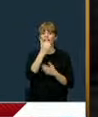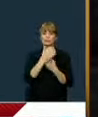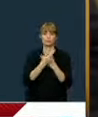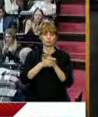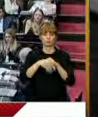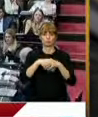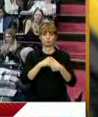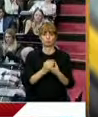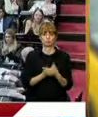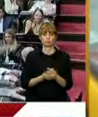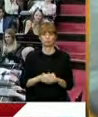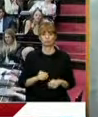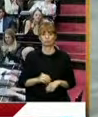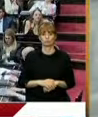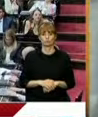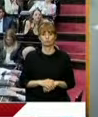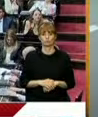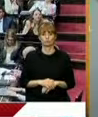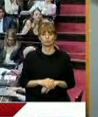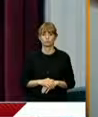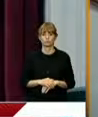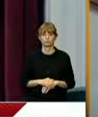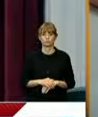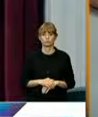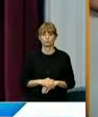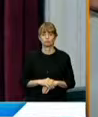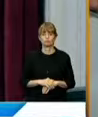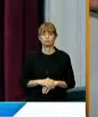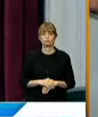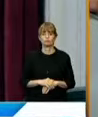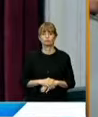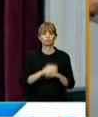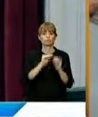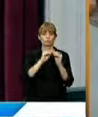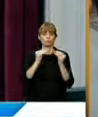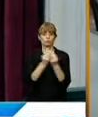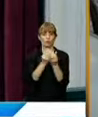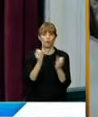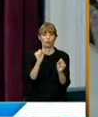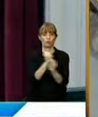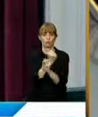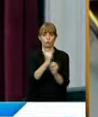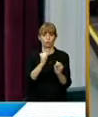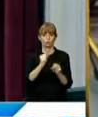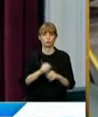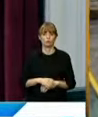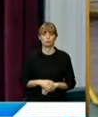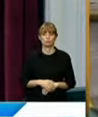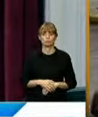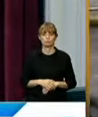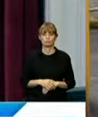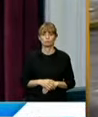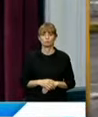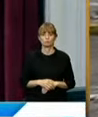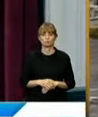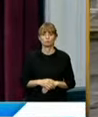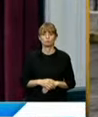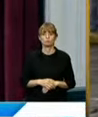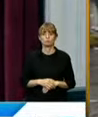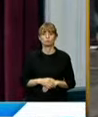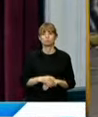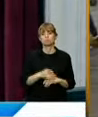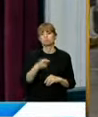sé la carpa Blanca docente que fue una de las de las peleas que termina después nada en un impuesto un fondo nacional incentivos Cent que hasta el día de hoy